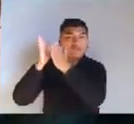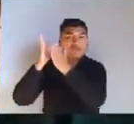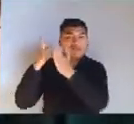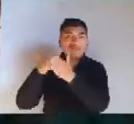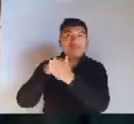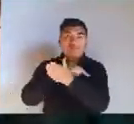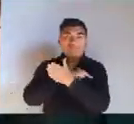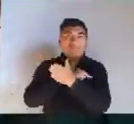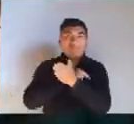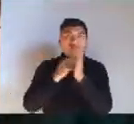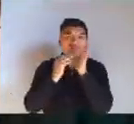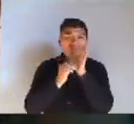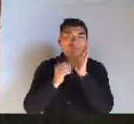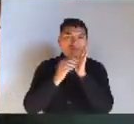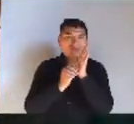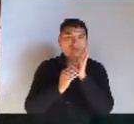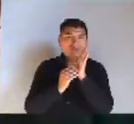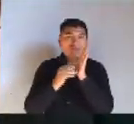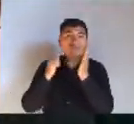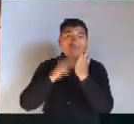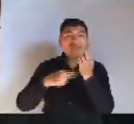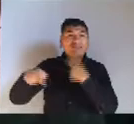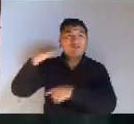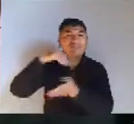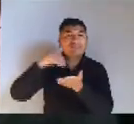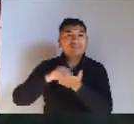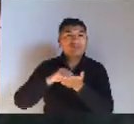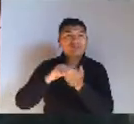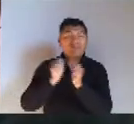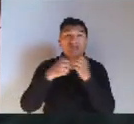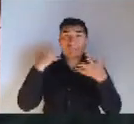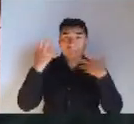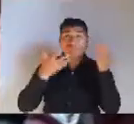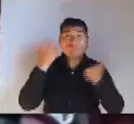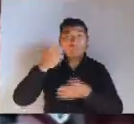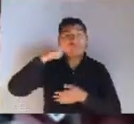nos hace falta. Pero ese retorno lo tenemos que hacer con alegría,